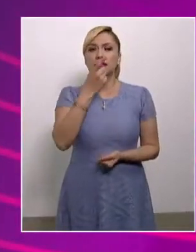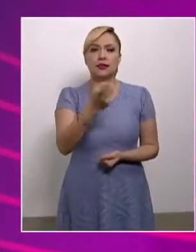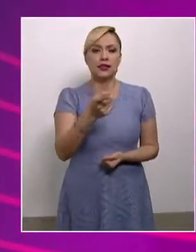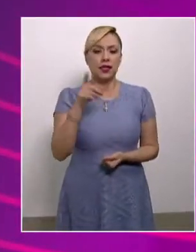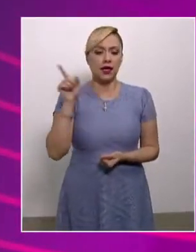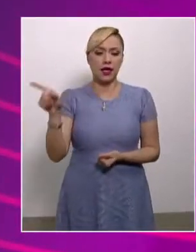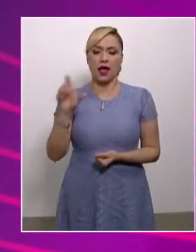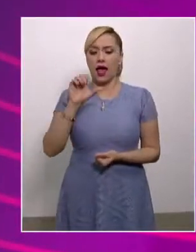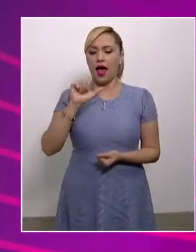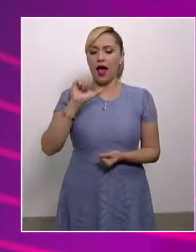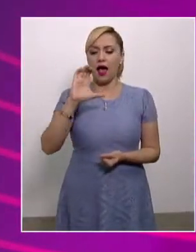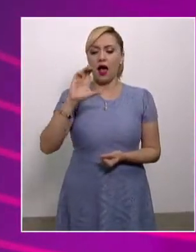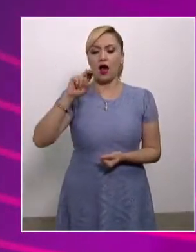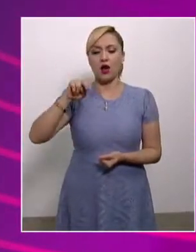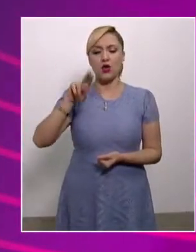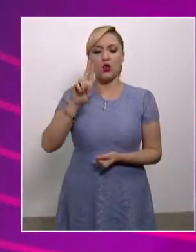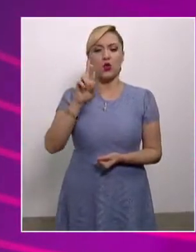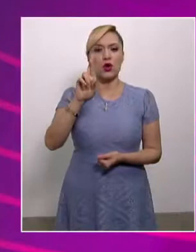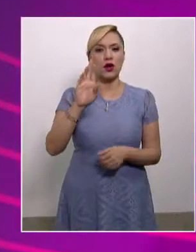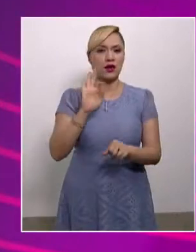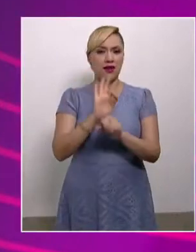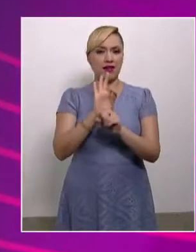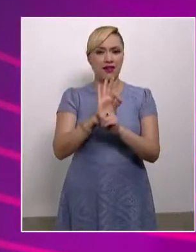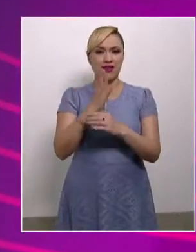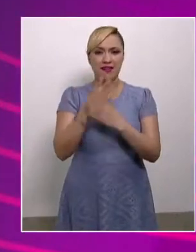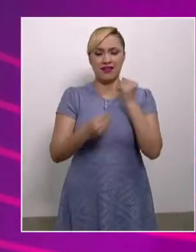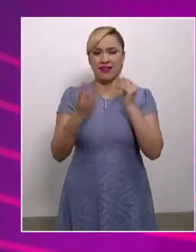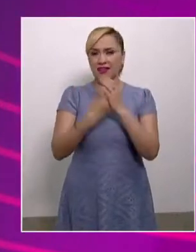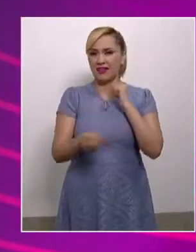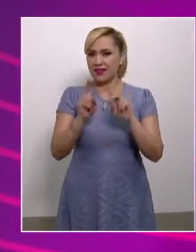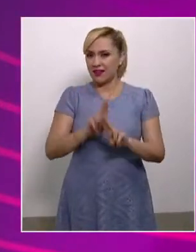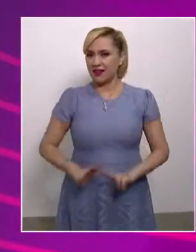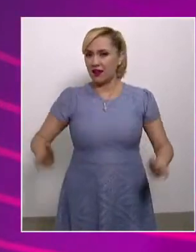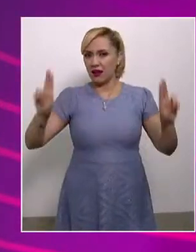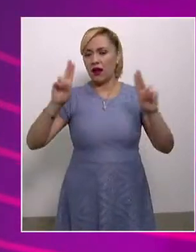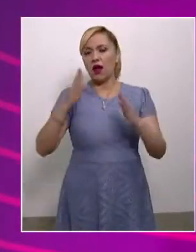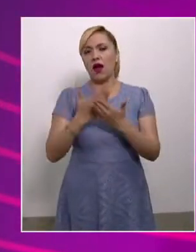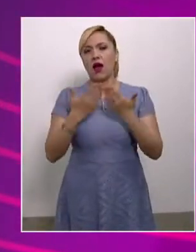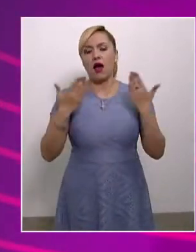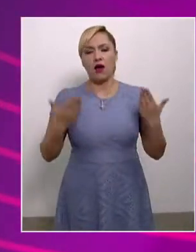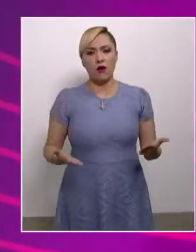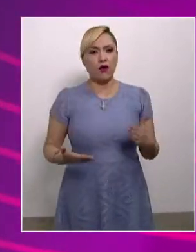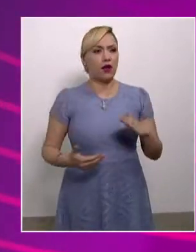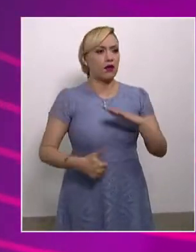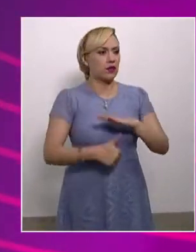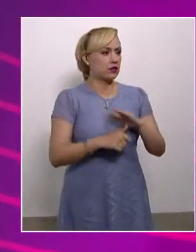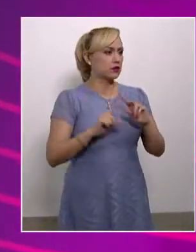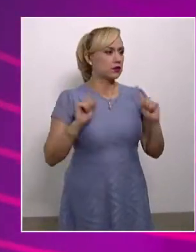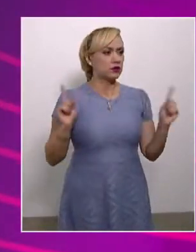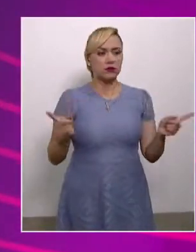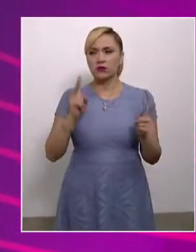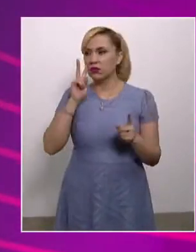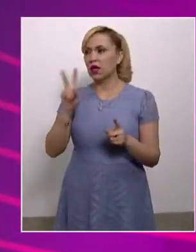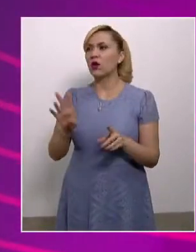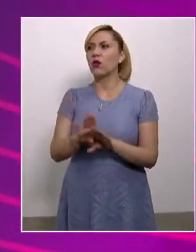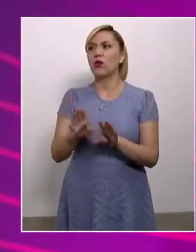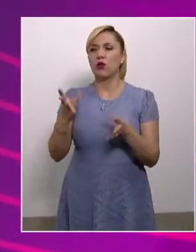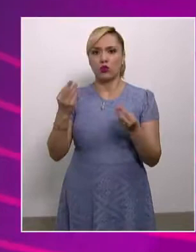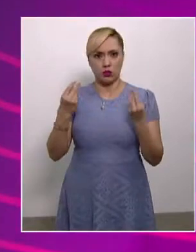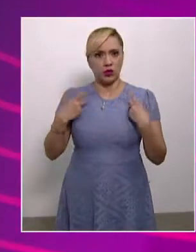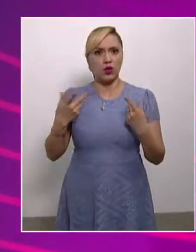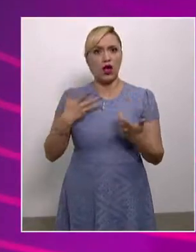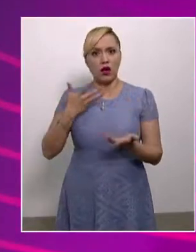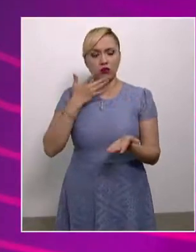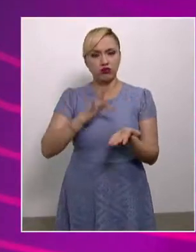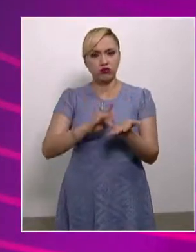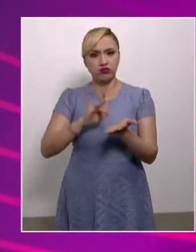ACNUR colabora también con estas dos instituciones, que estamos todos sentados en una mesa de género donde participan muchos otros aliados. Pero sin